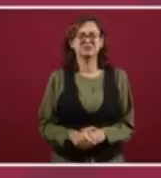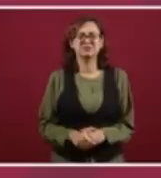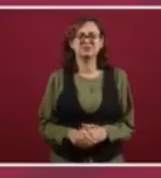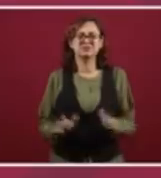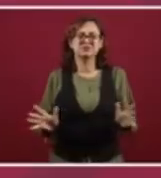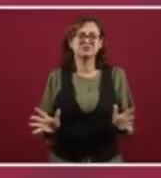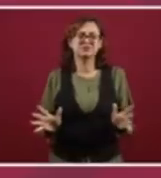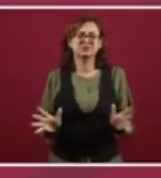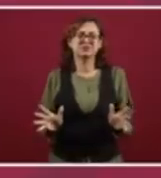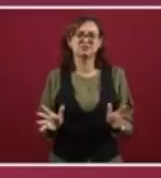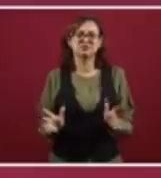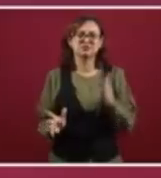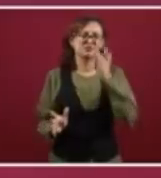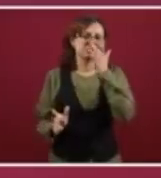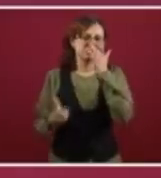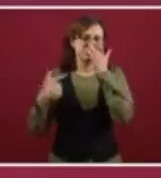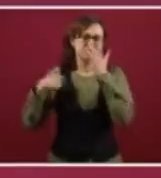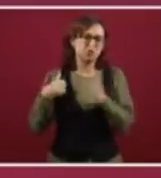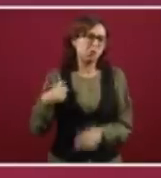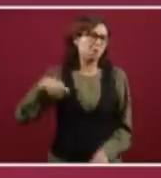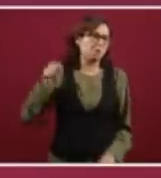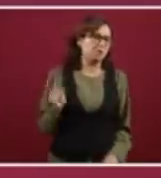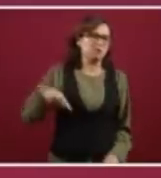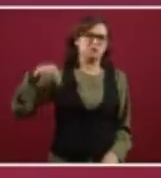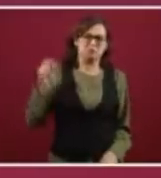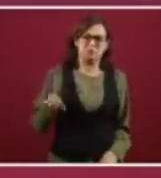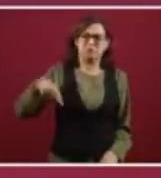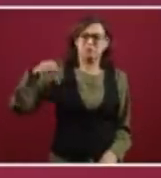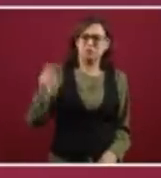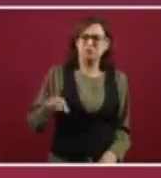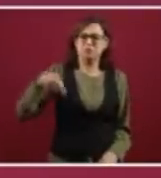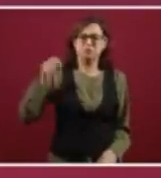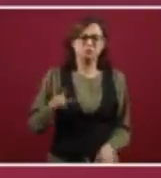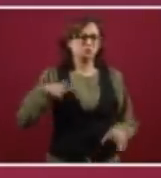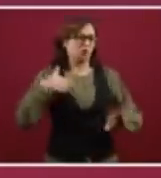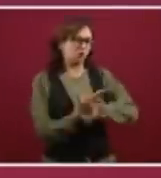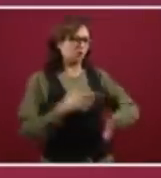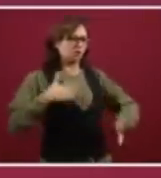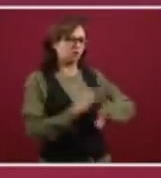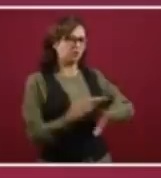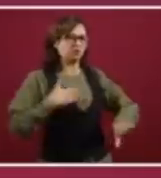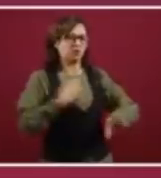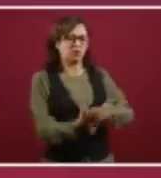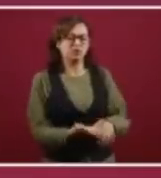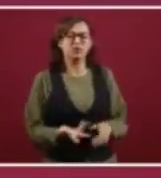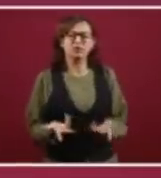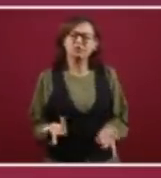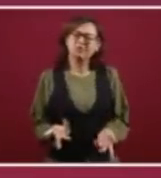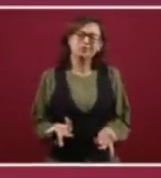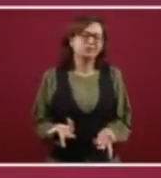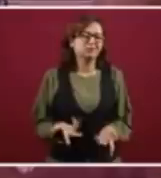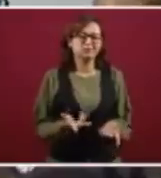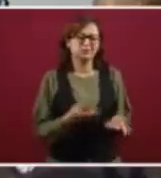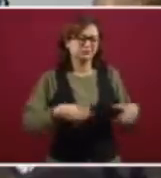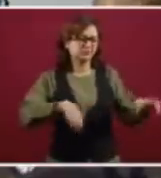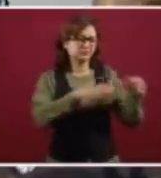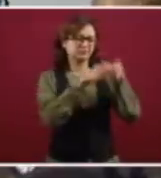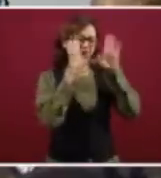estoy yo dale y dale y dale con mis adversarios, o sea, los